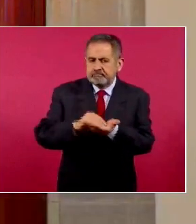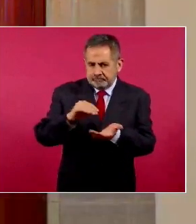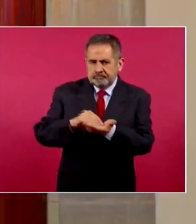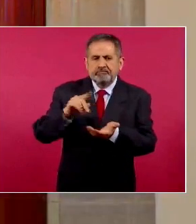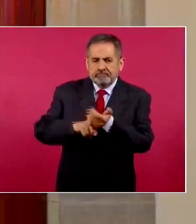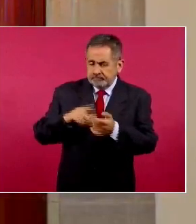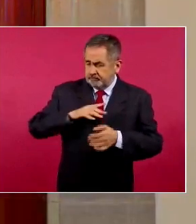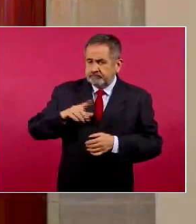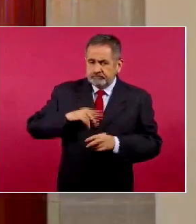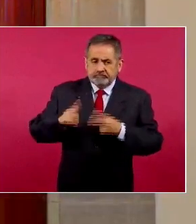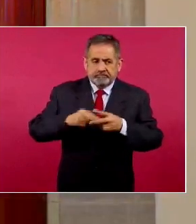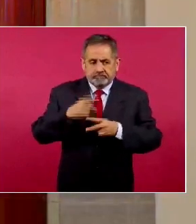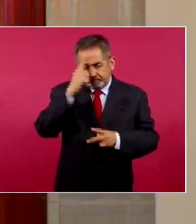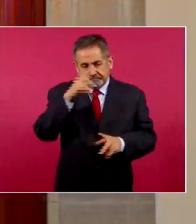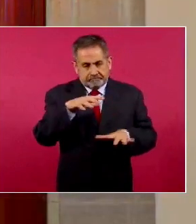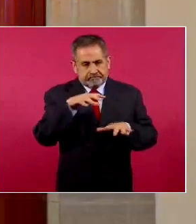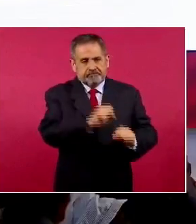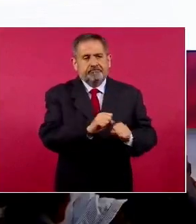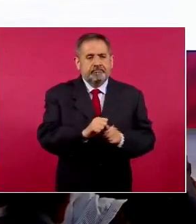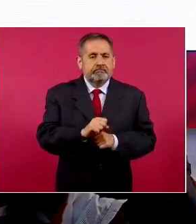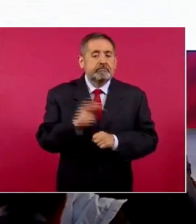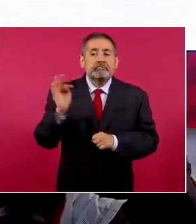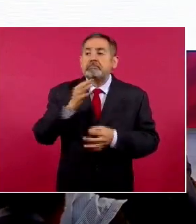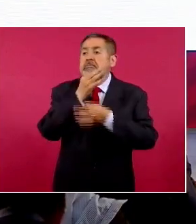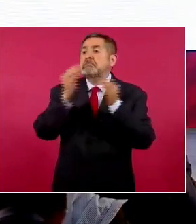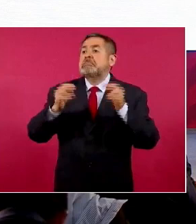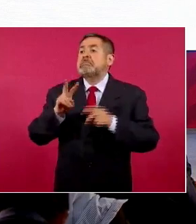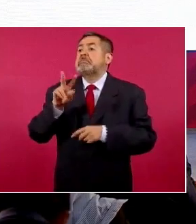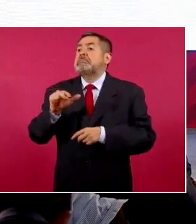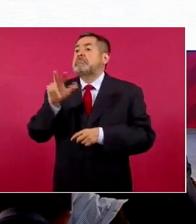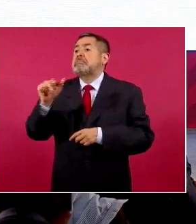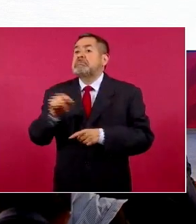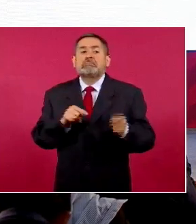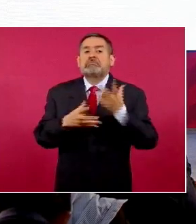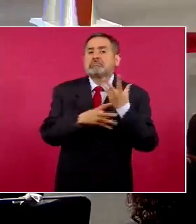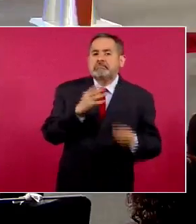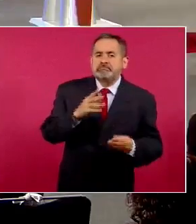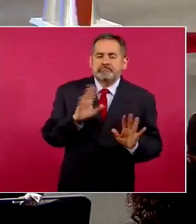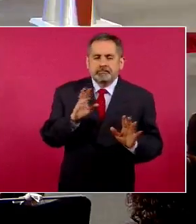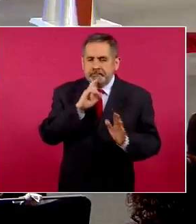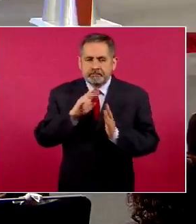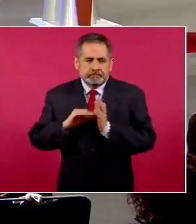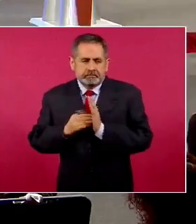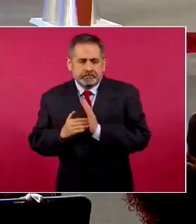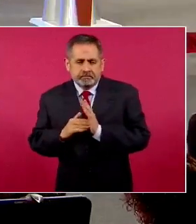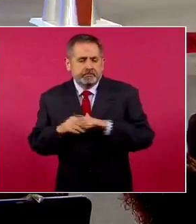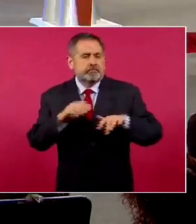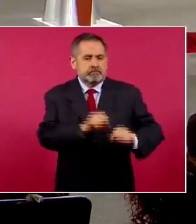detenciones se puedan ejecutar con mayor eficacia. ¿Sería cuánto? Muchas gracias.